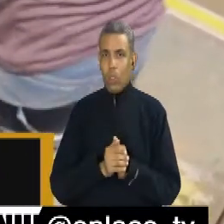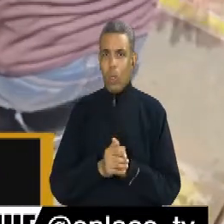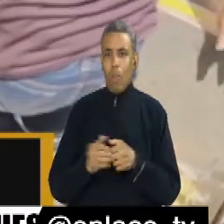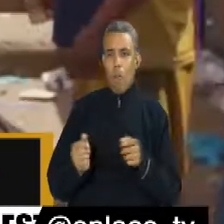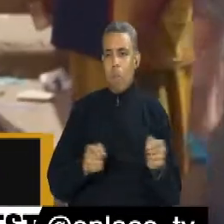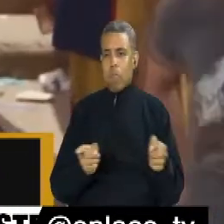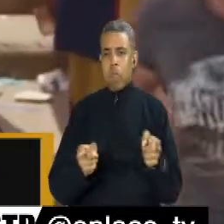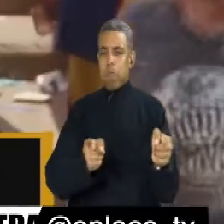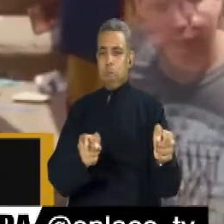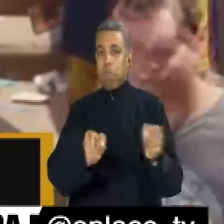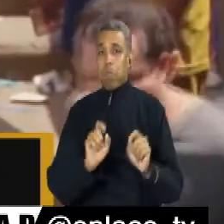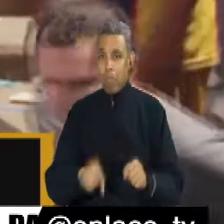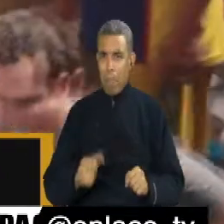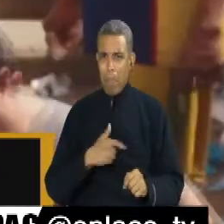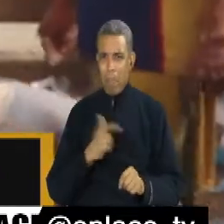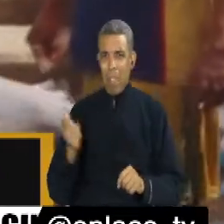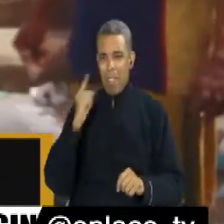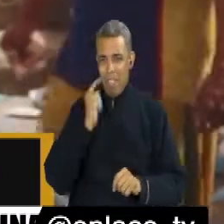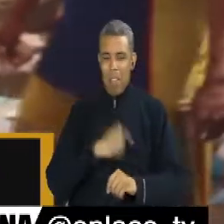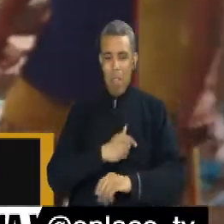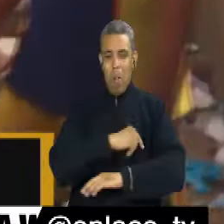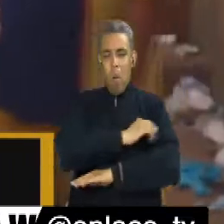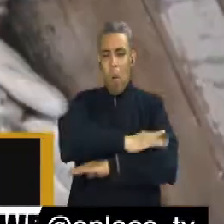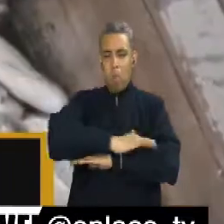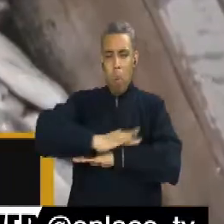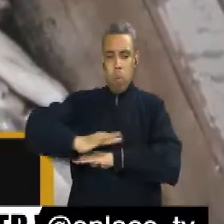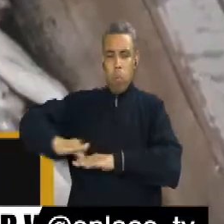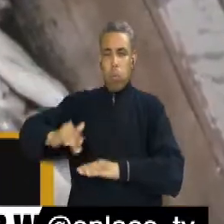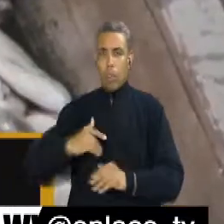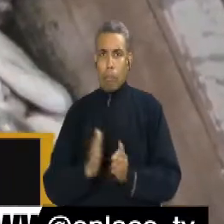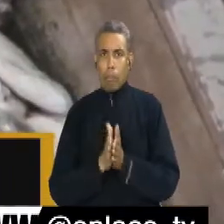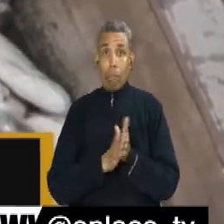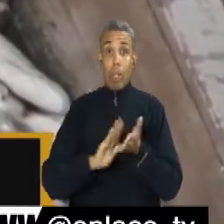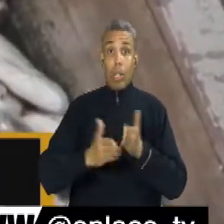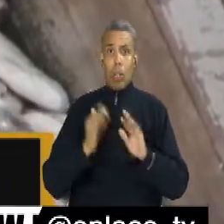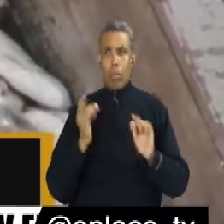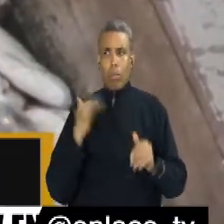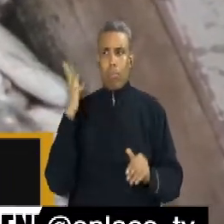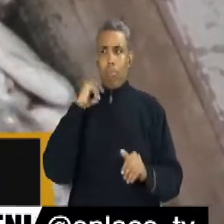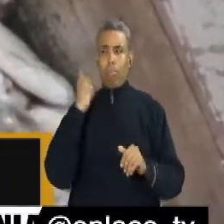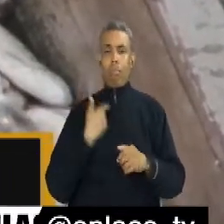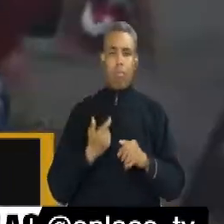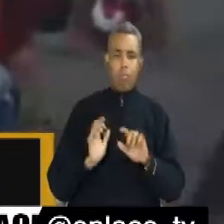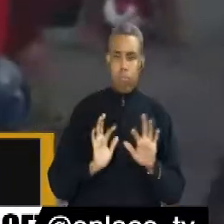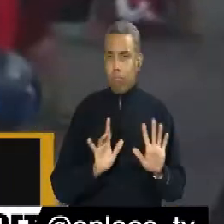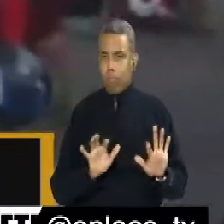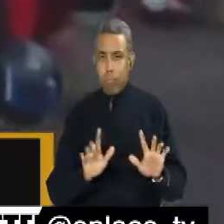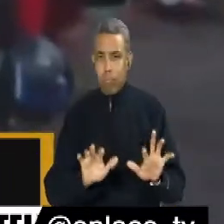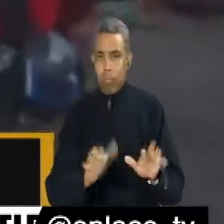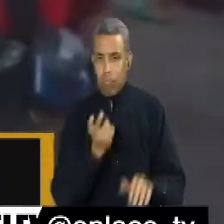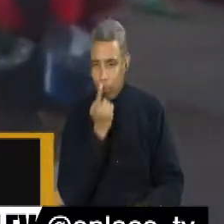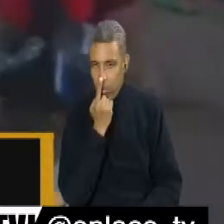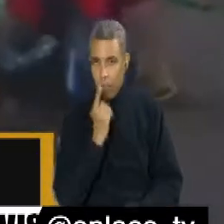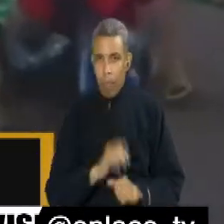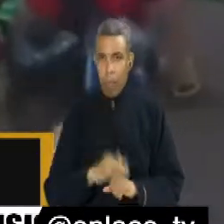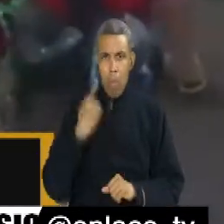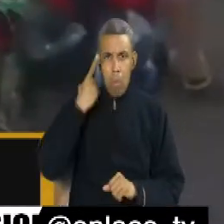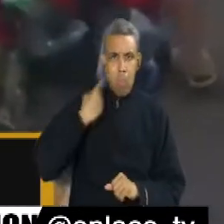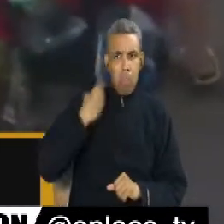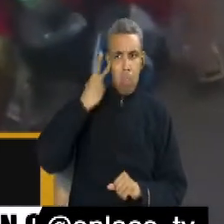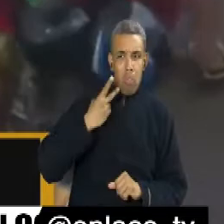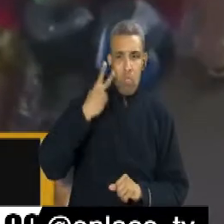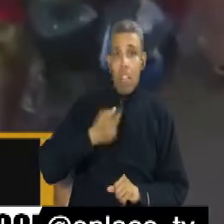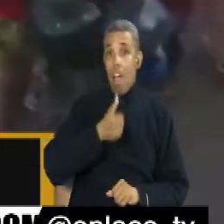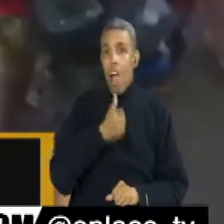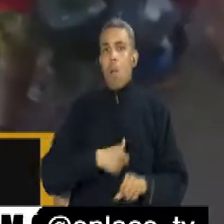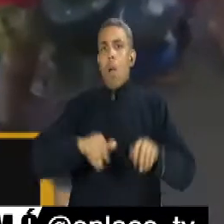muelle, decenas de personas esperaban por las sorprendentes promociones que trajo la subienda de esta especie. En tres días que como el río está mermando, entonces el pescado se